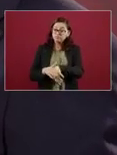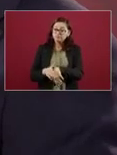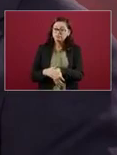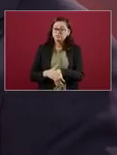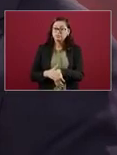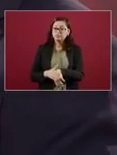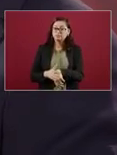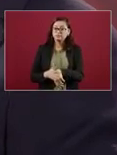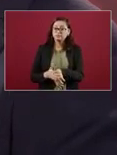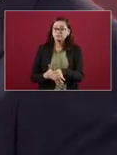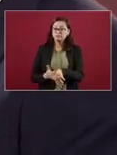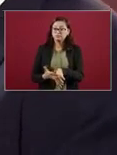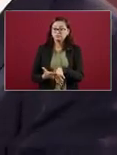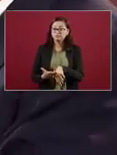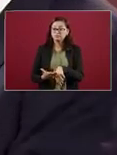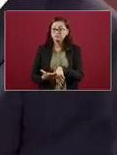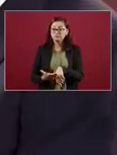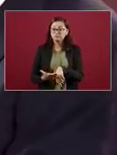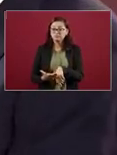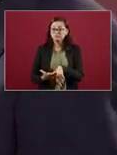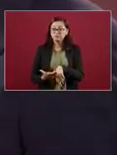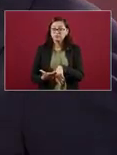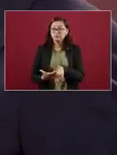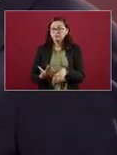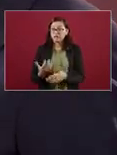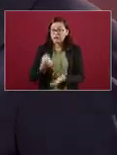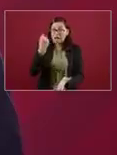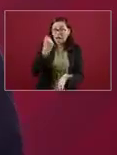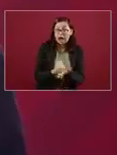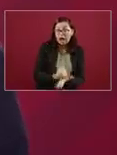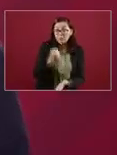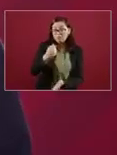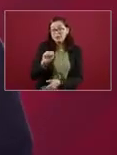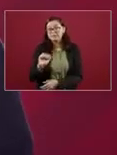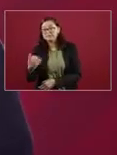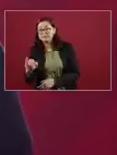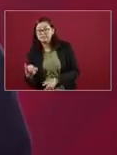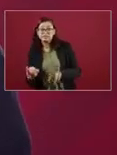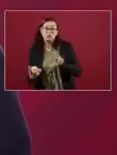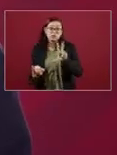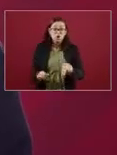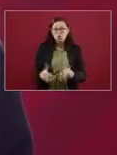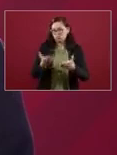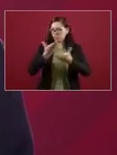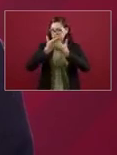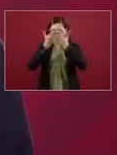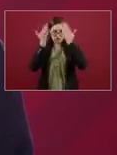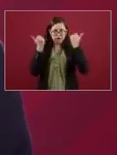Si van a aprobarlo o no, lo de la revocación del mandato,